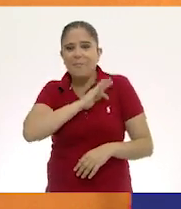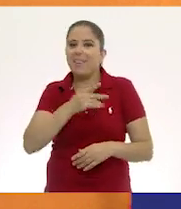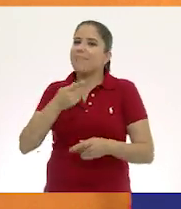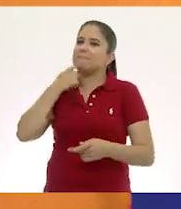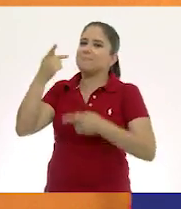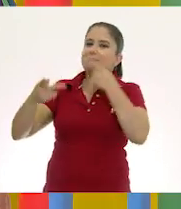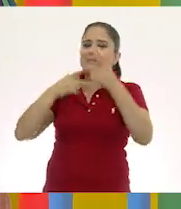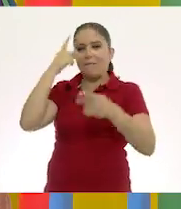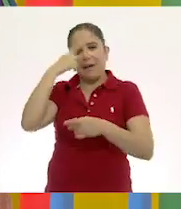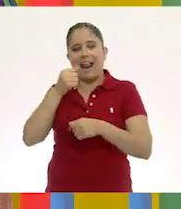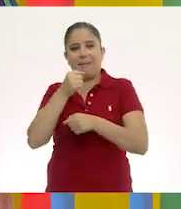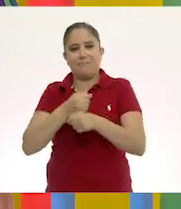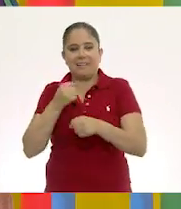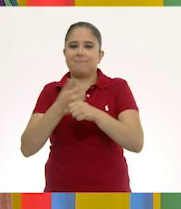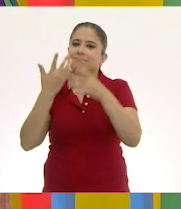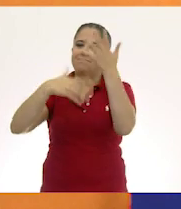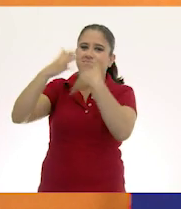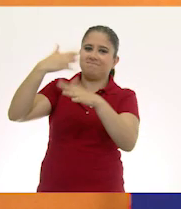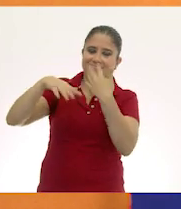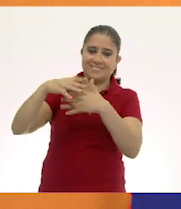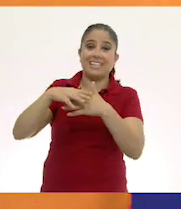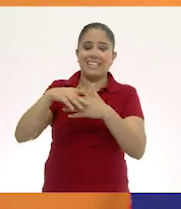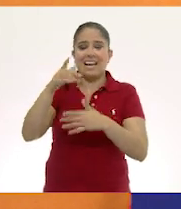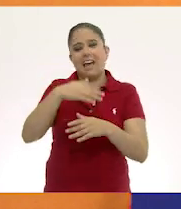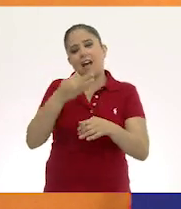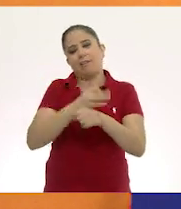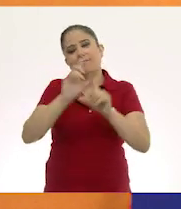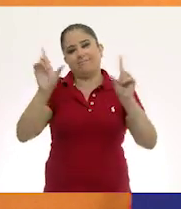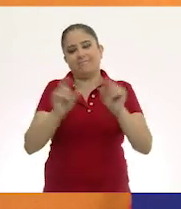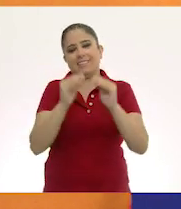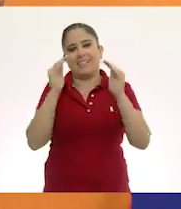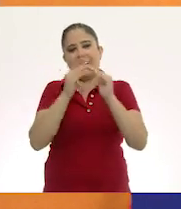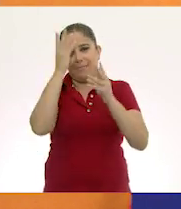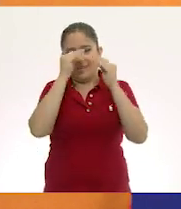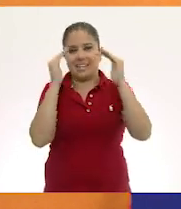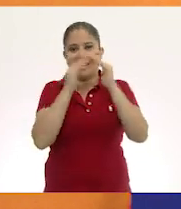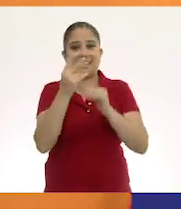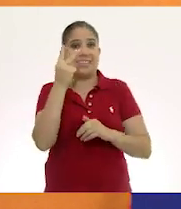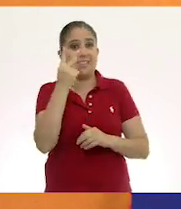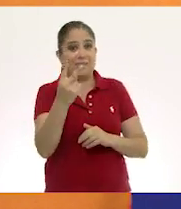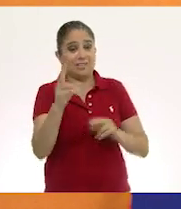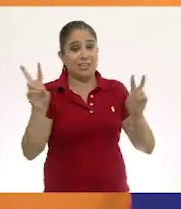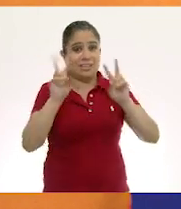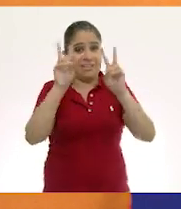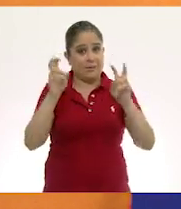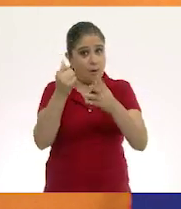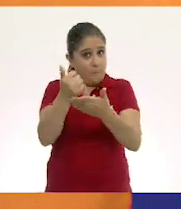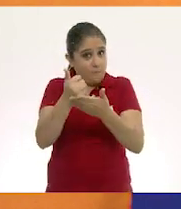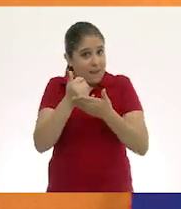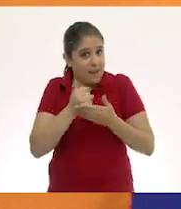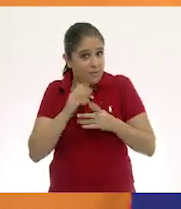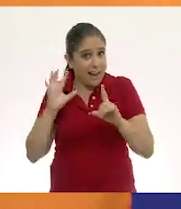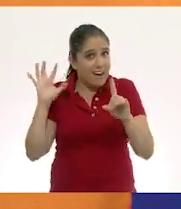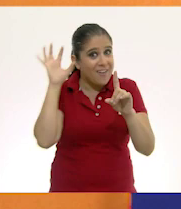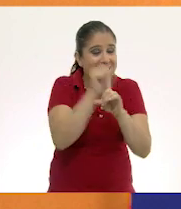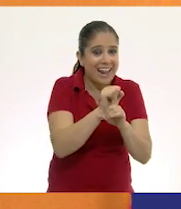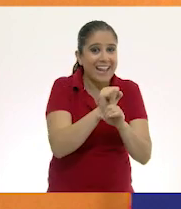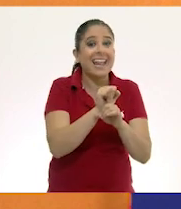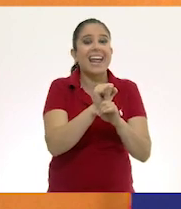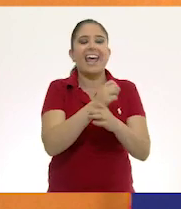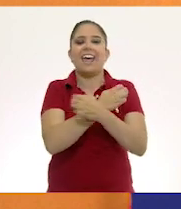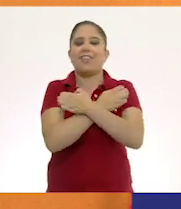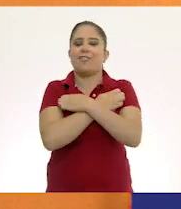para practicarla. Por hoy hemos terminado en Aprende en Casa 2 con el tema ¿Me ayudas a lograrlo? De